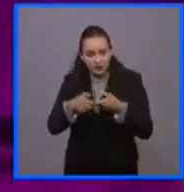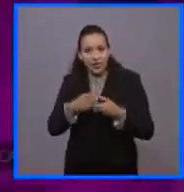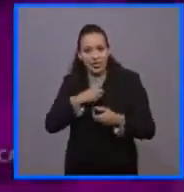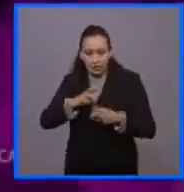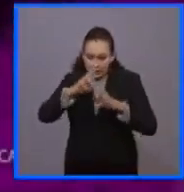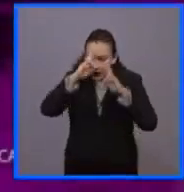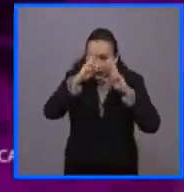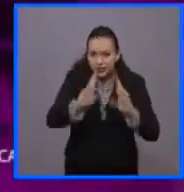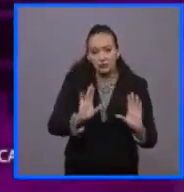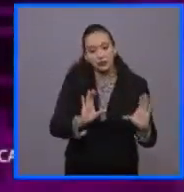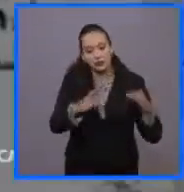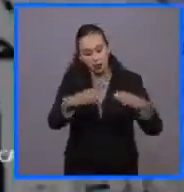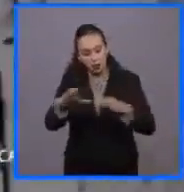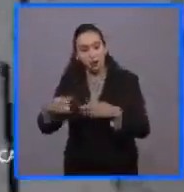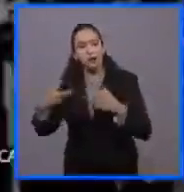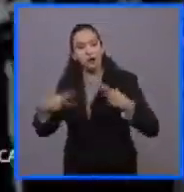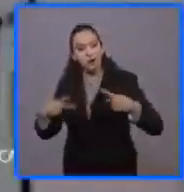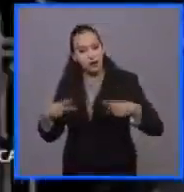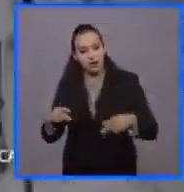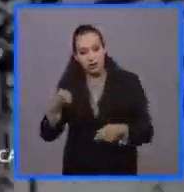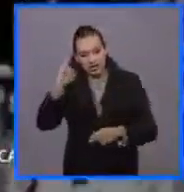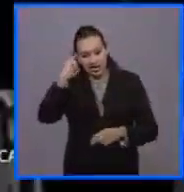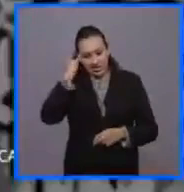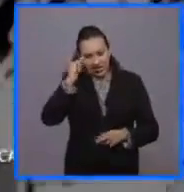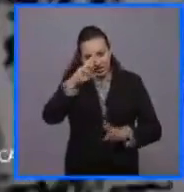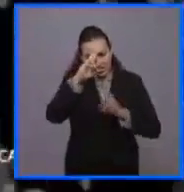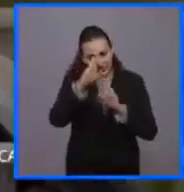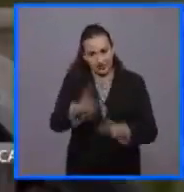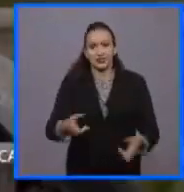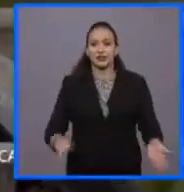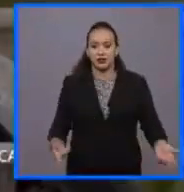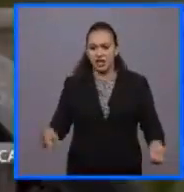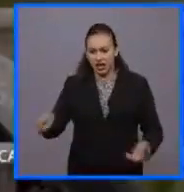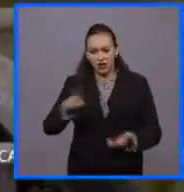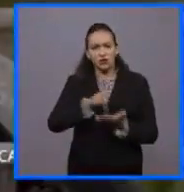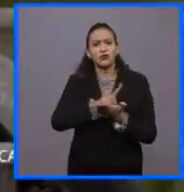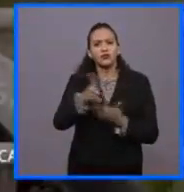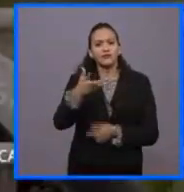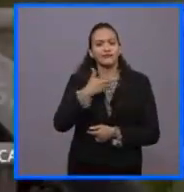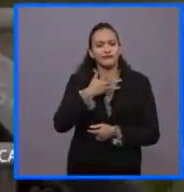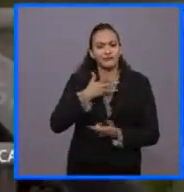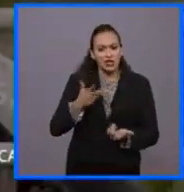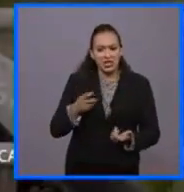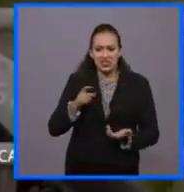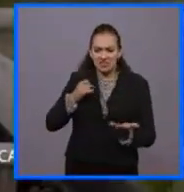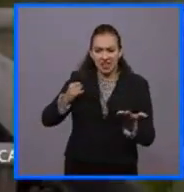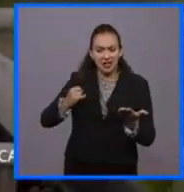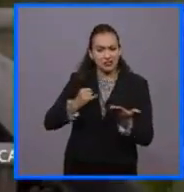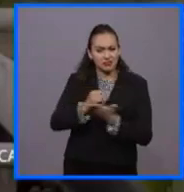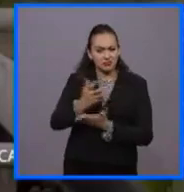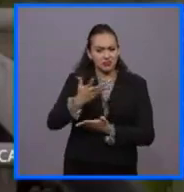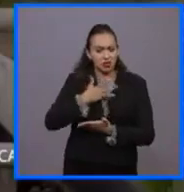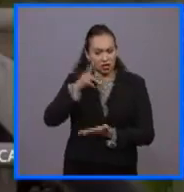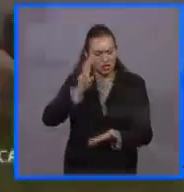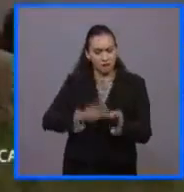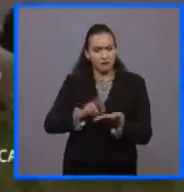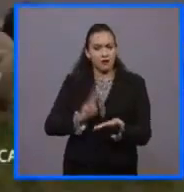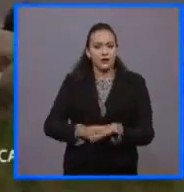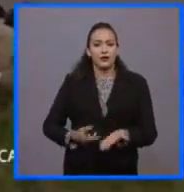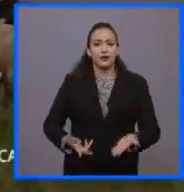la autodeterminación de los pueblos indígenas como sujetos de derecho público para la sostenibilidad de sus